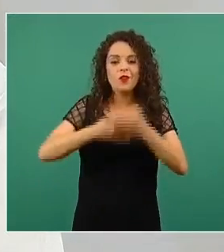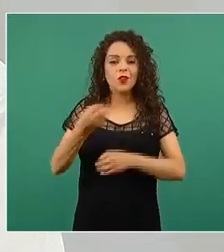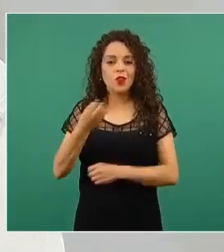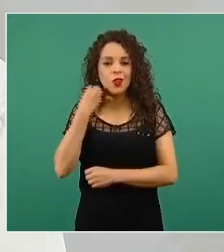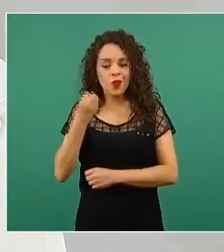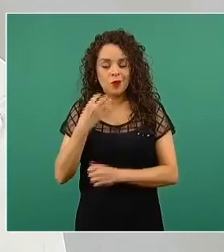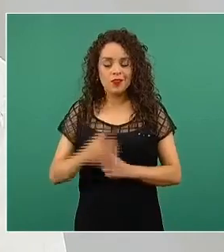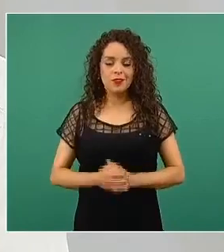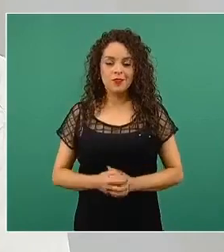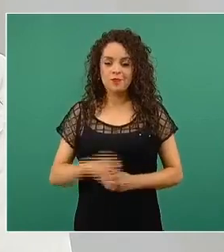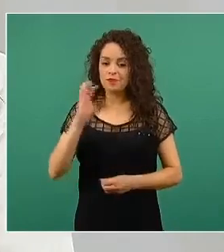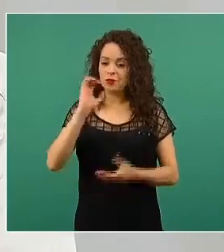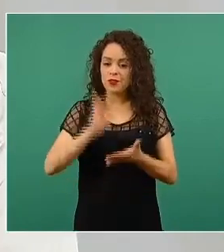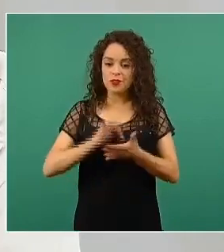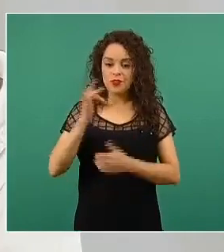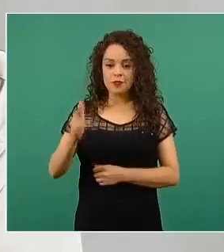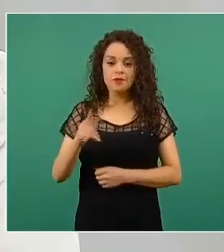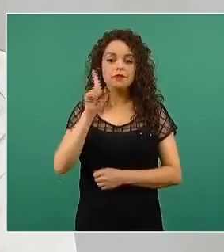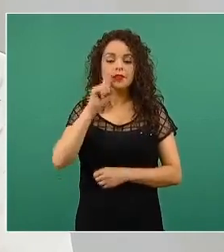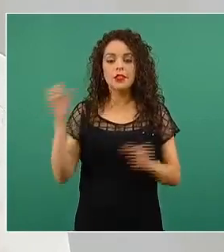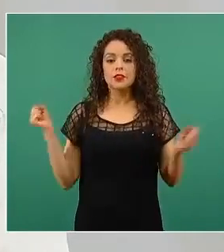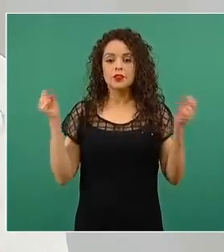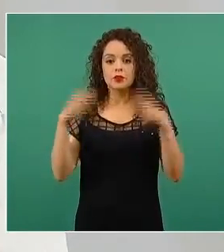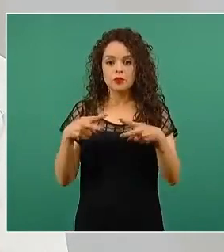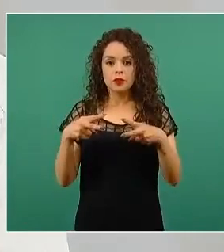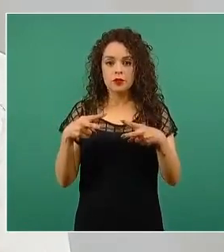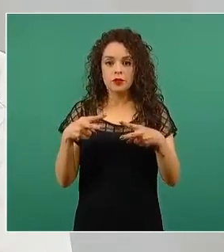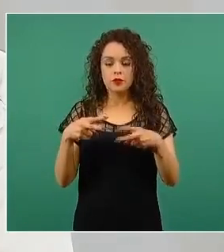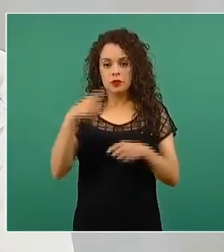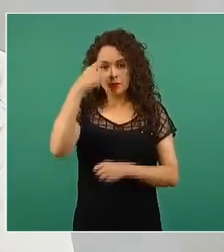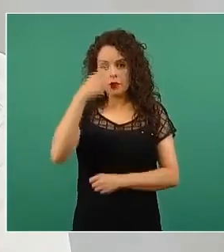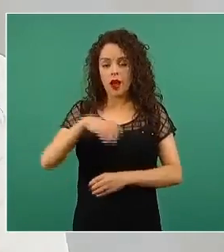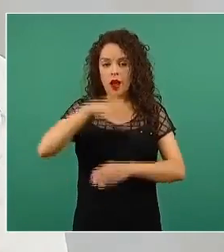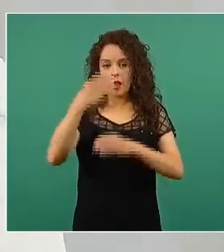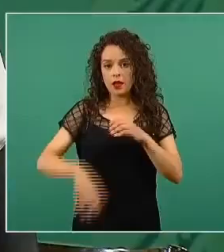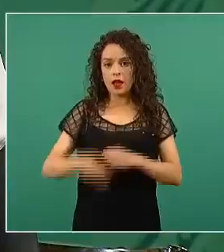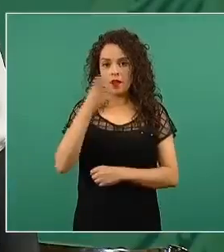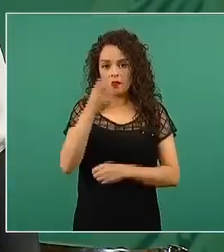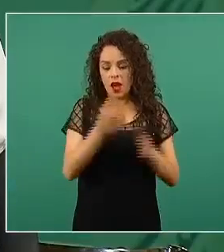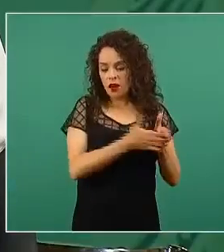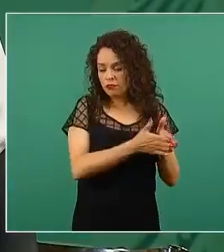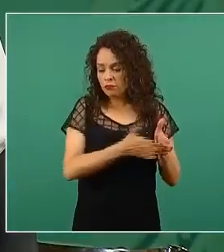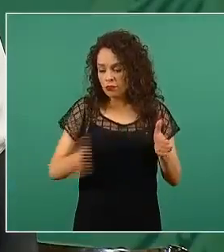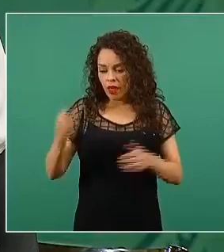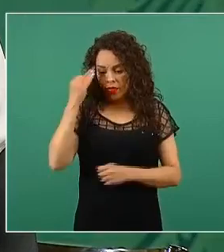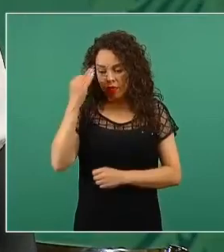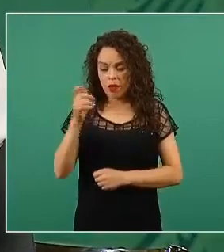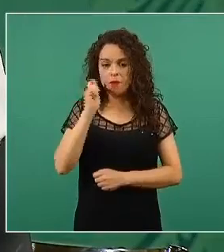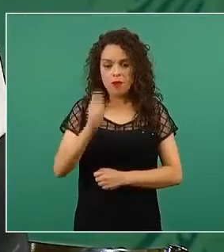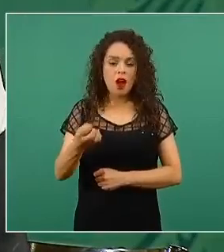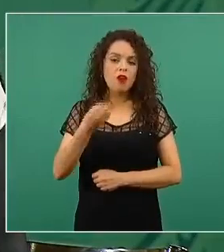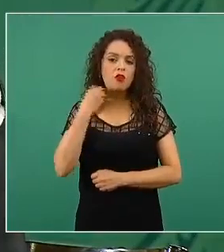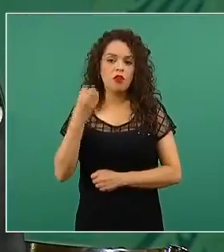hemos tenido. Muchísimas gracias, nos vemos mañana para el cierre de este ciclo, de esta temporada